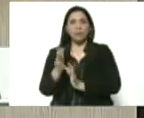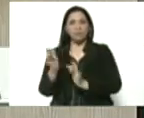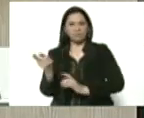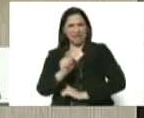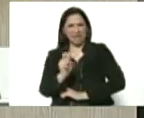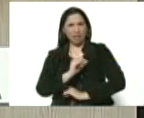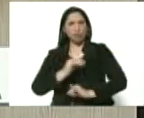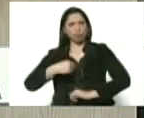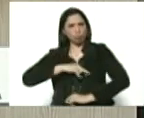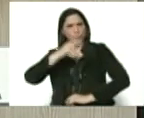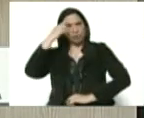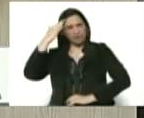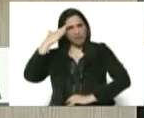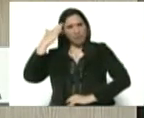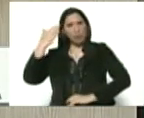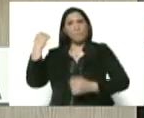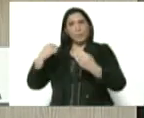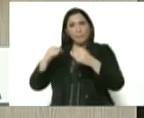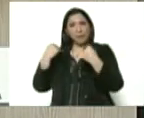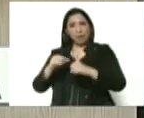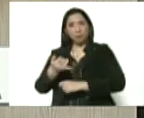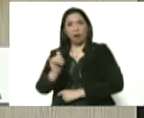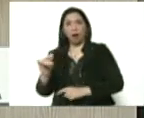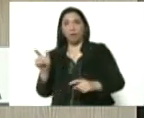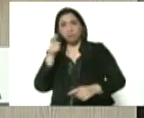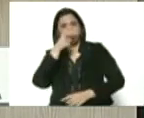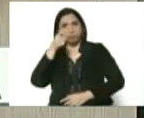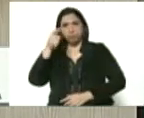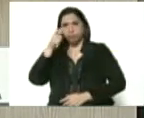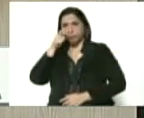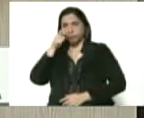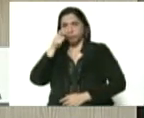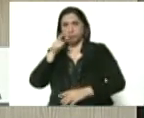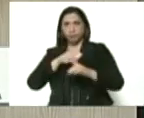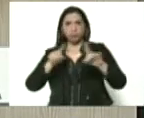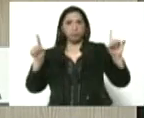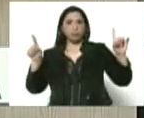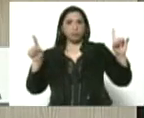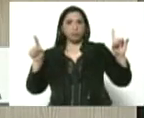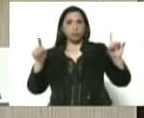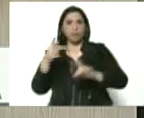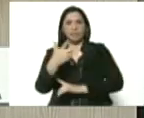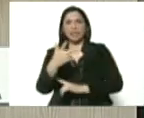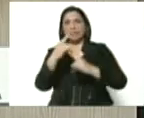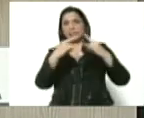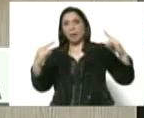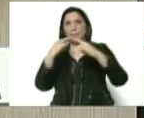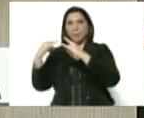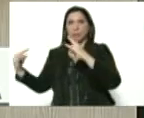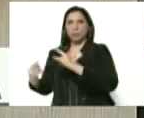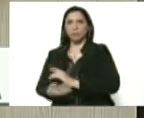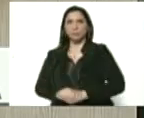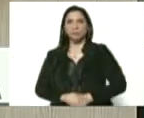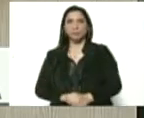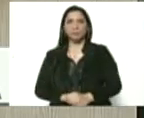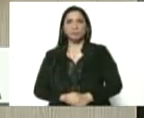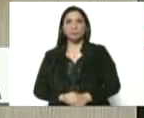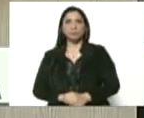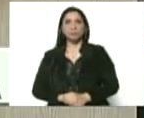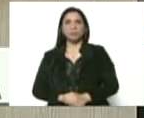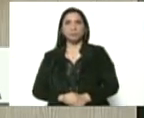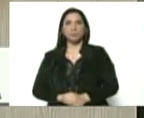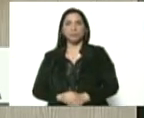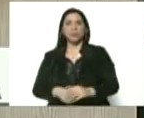ya sabíamos que se estaba preparando una operación derivada de estos tres campamentos. ¿Cuál